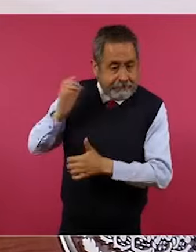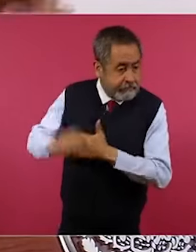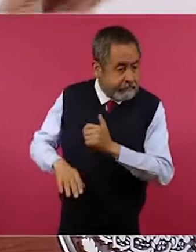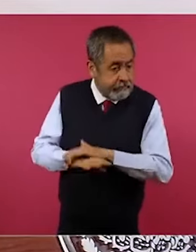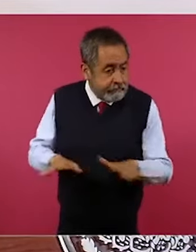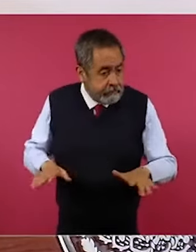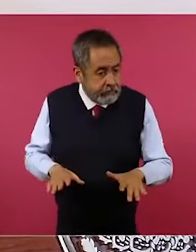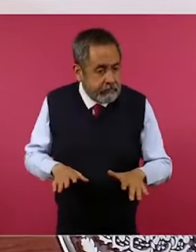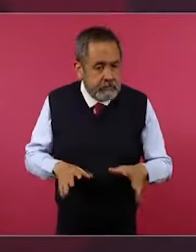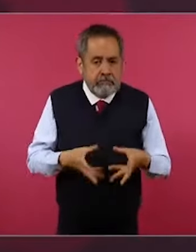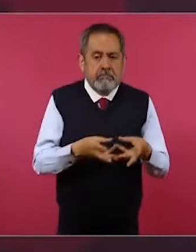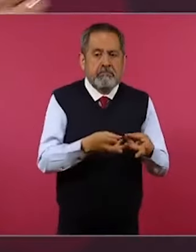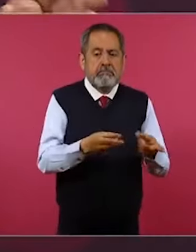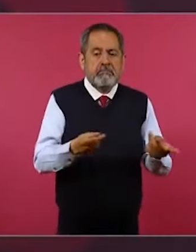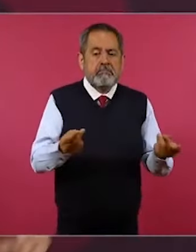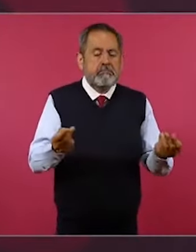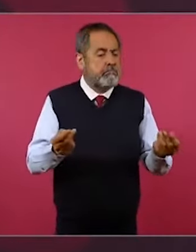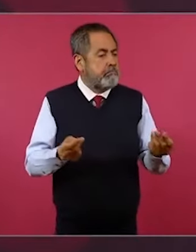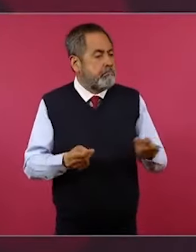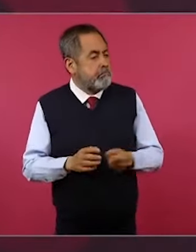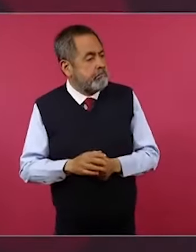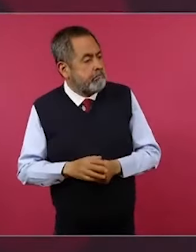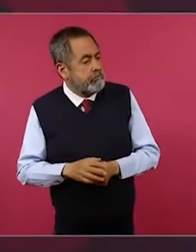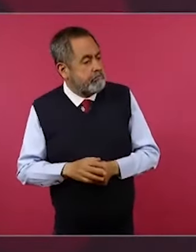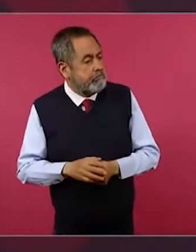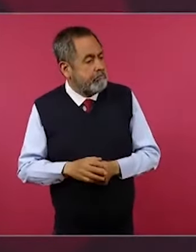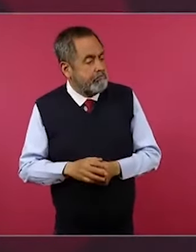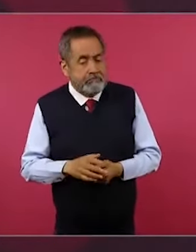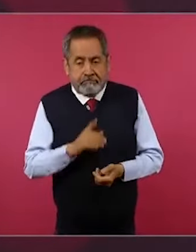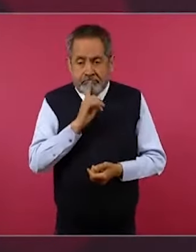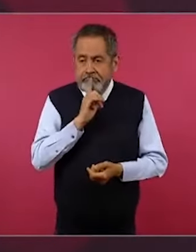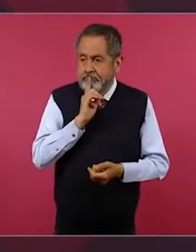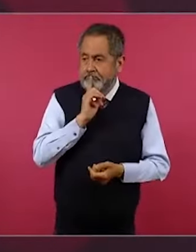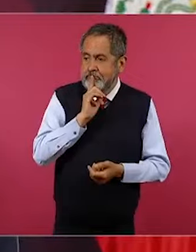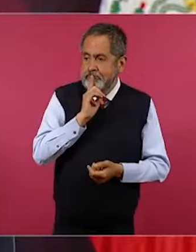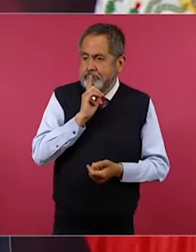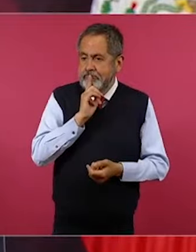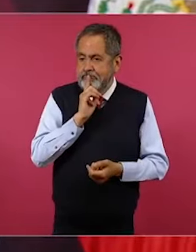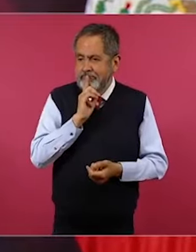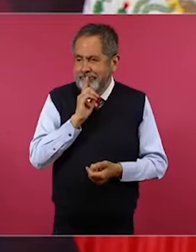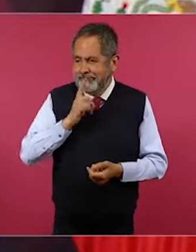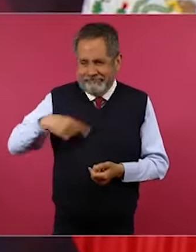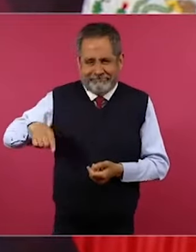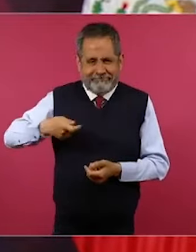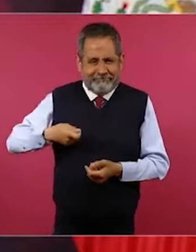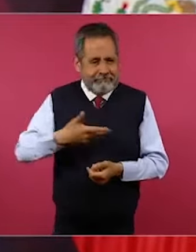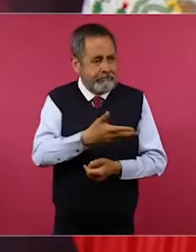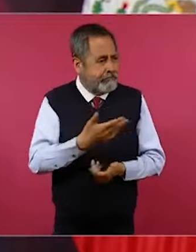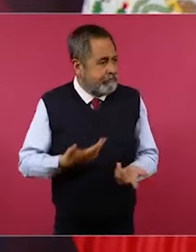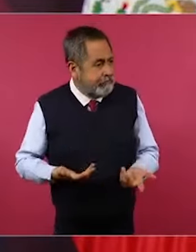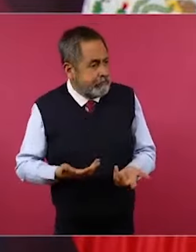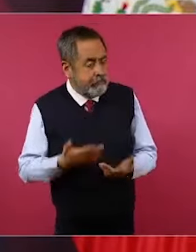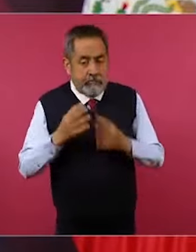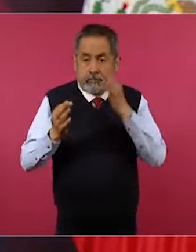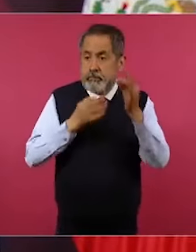¿Ya? Como se dice en el argot del periodismo, no hay nota.